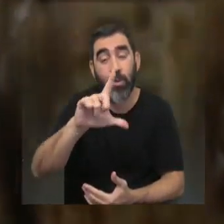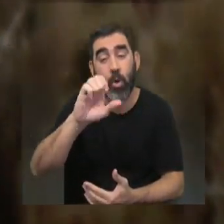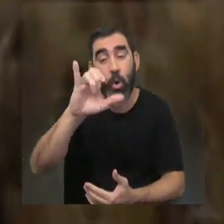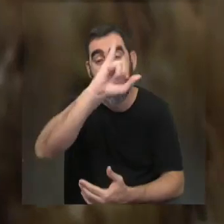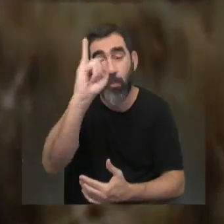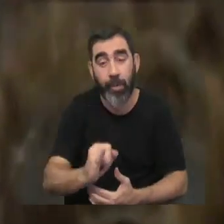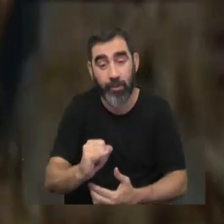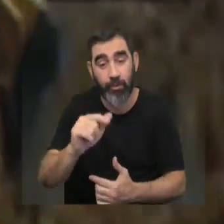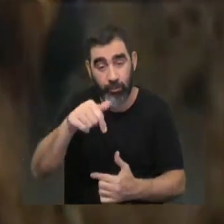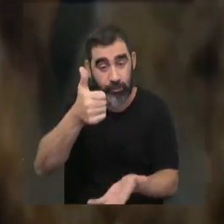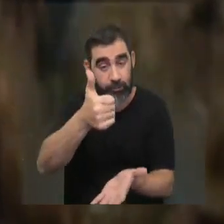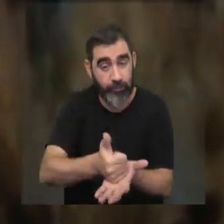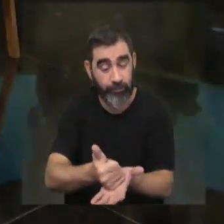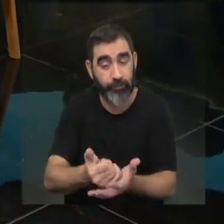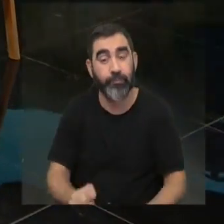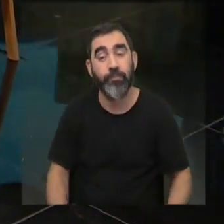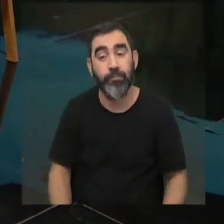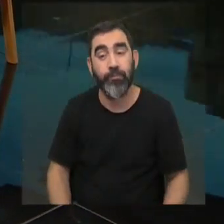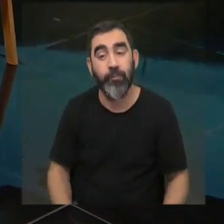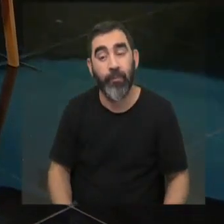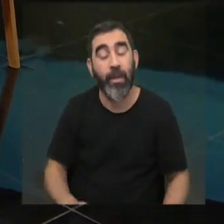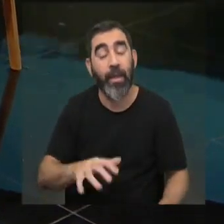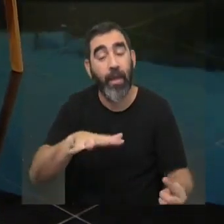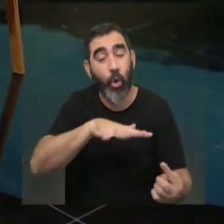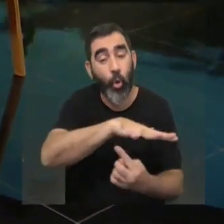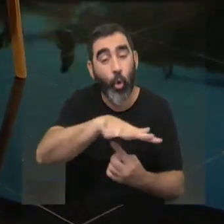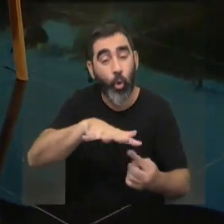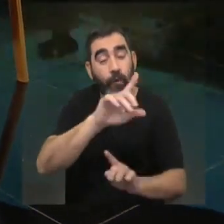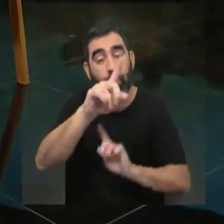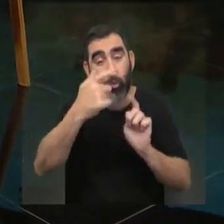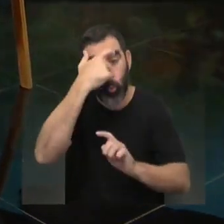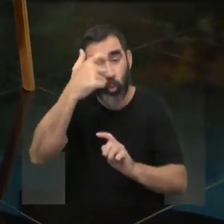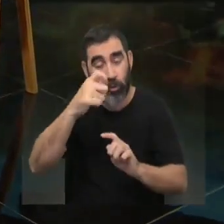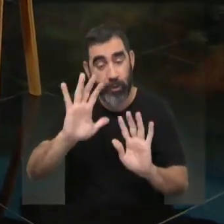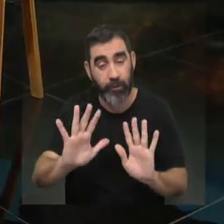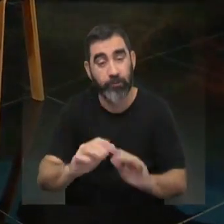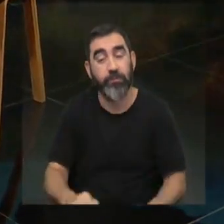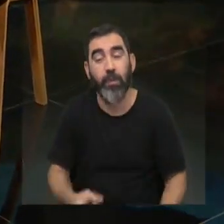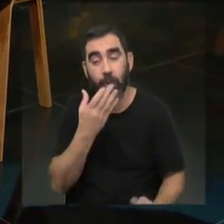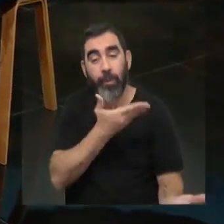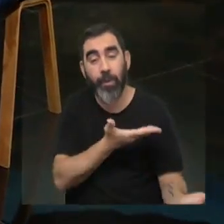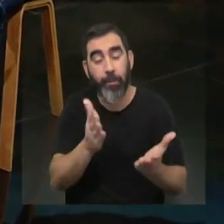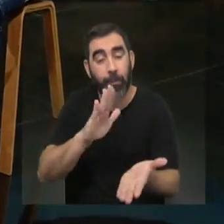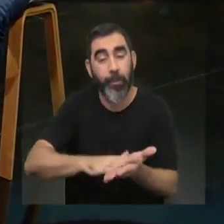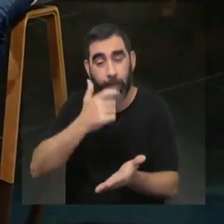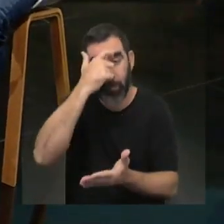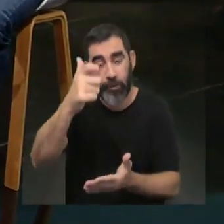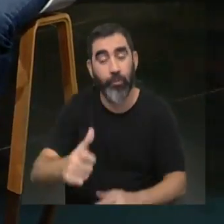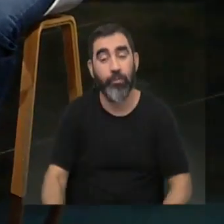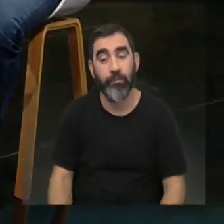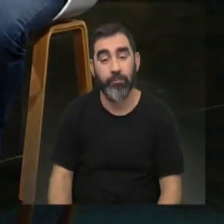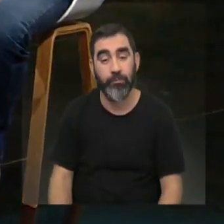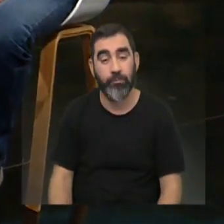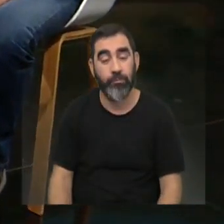está acompañando aquí del área de Ecología de Facultad de Ciencias. Luis López, bienvenido a Sobre Ciencia. Muchas gracias, un placer.